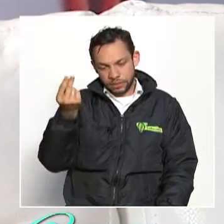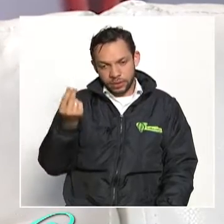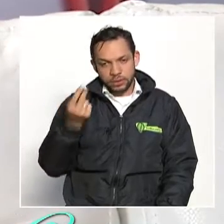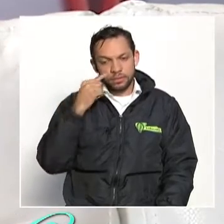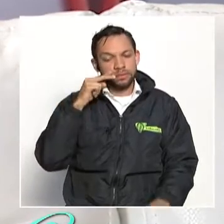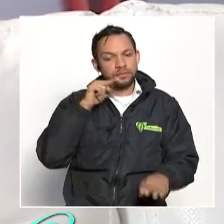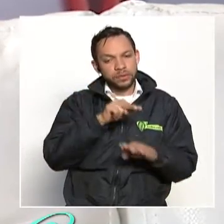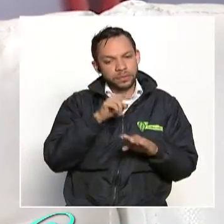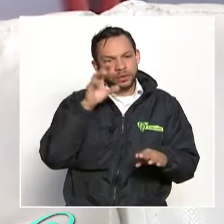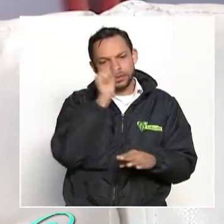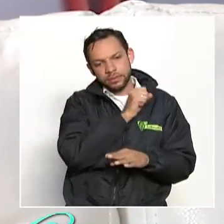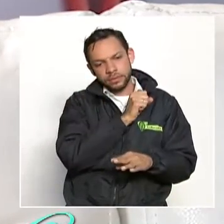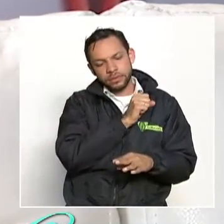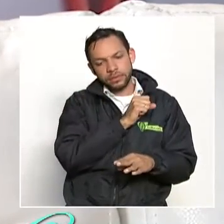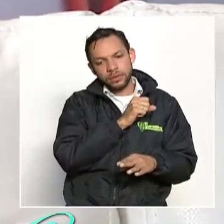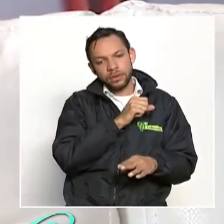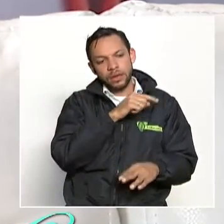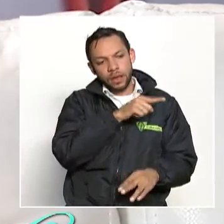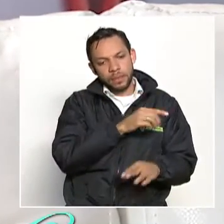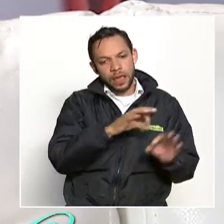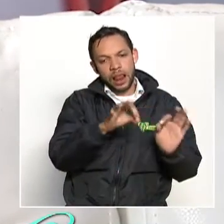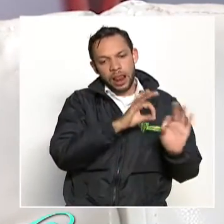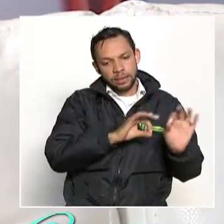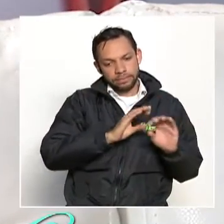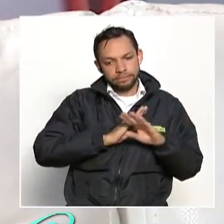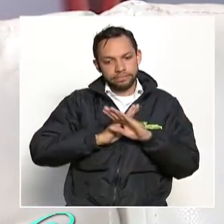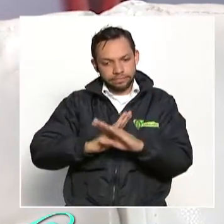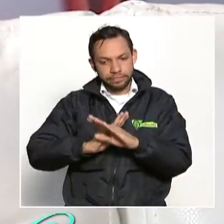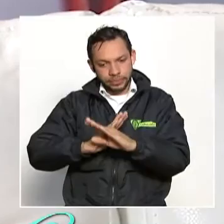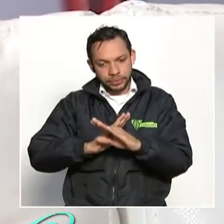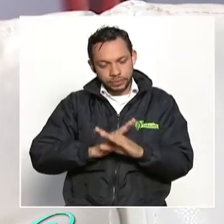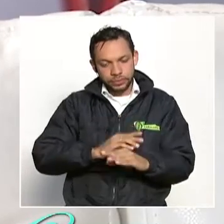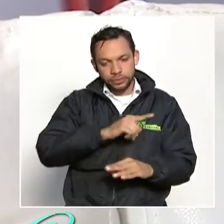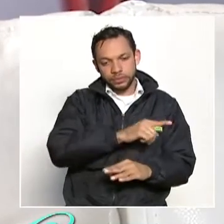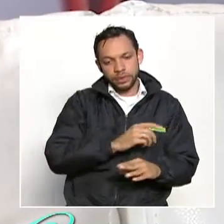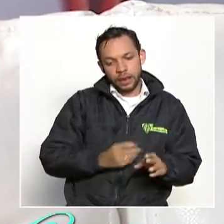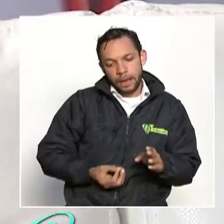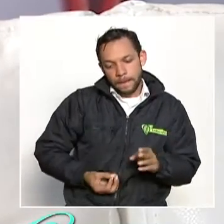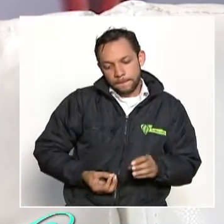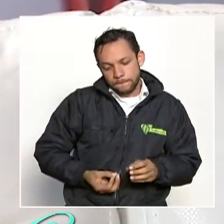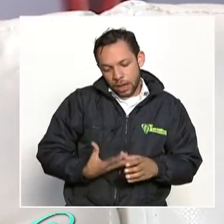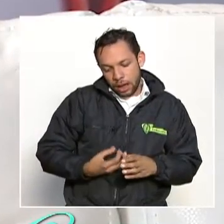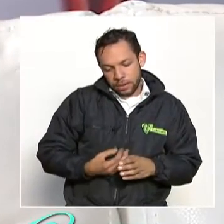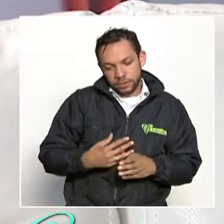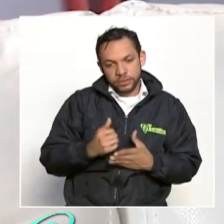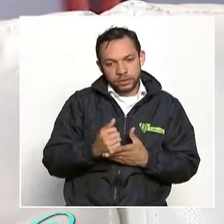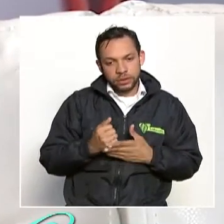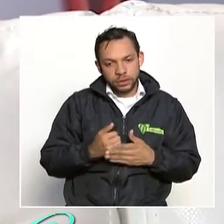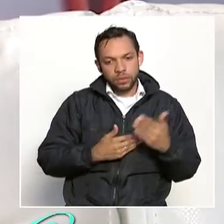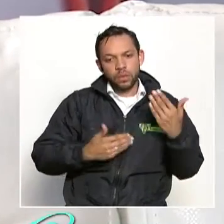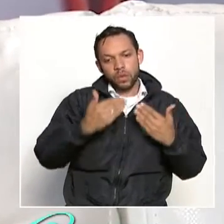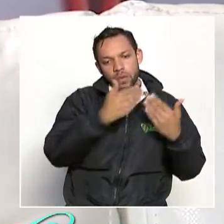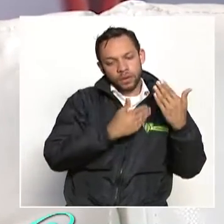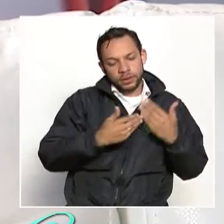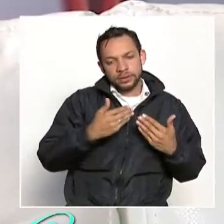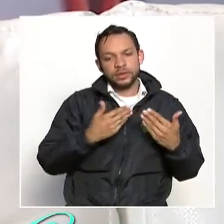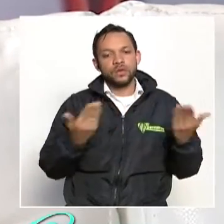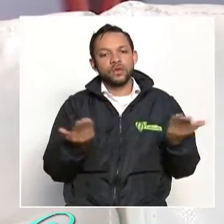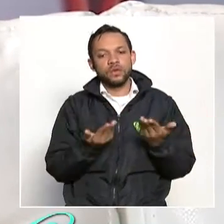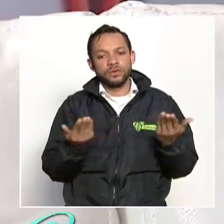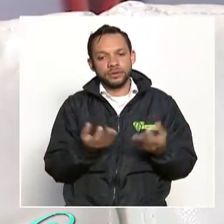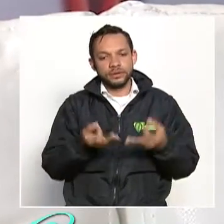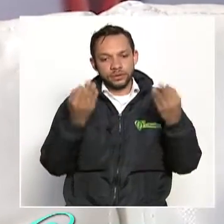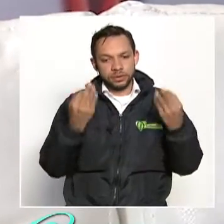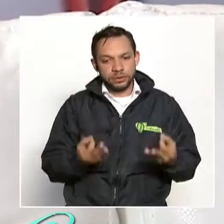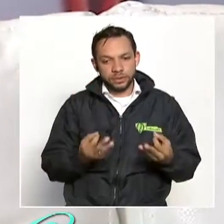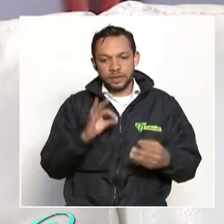el efecto de un prebiótico, o sea, un alimento para las bacterias favorables que se saca o se elabora a partir del